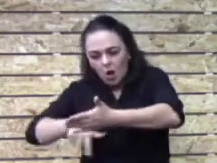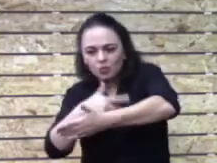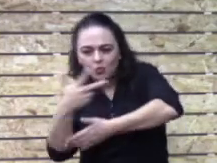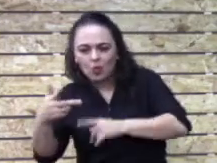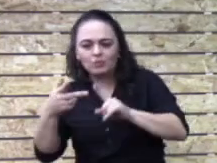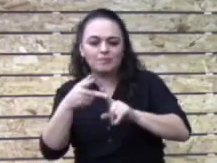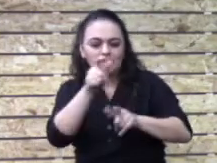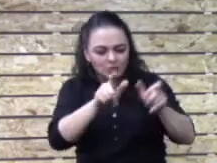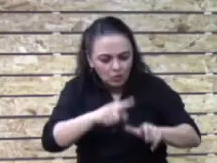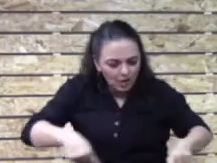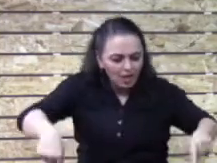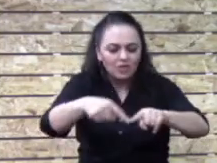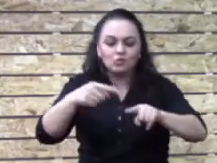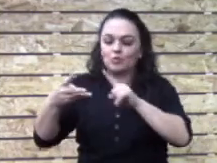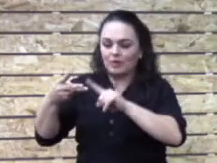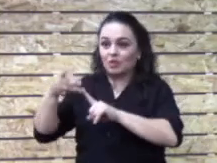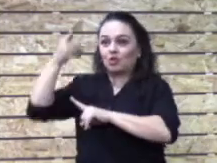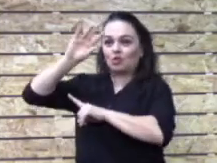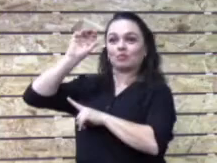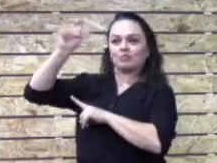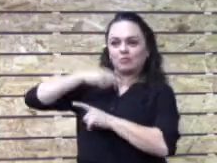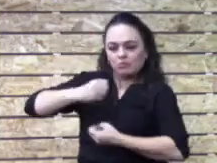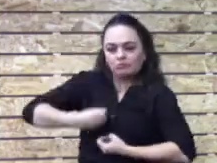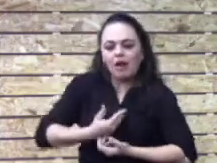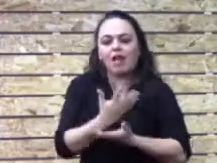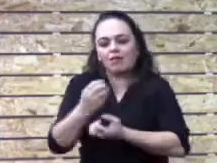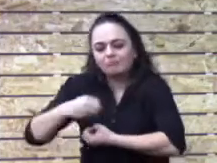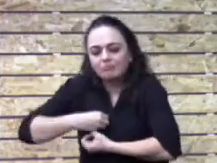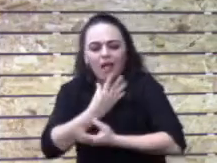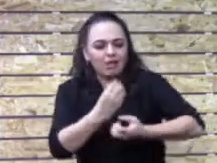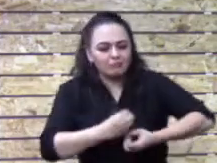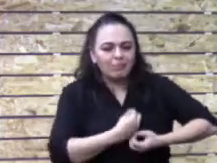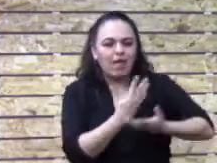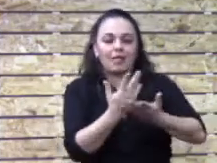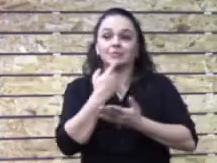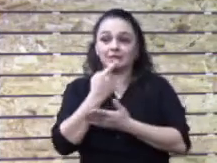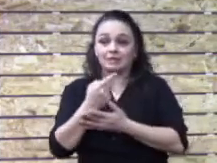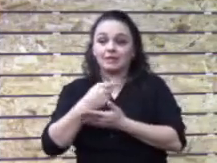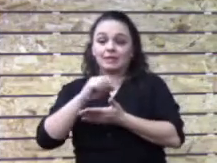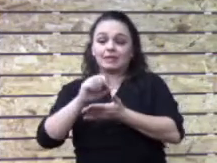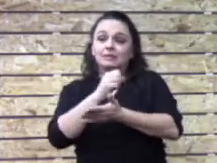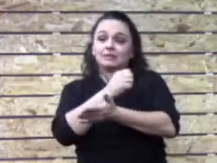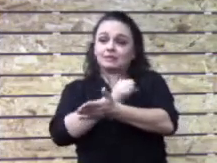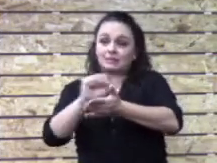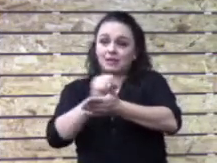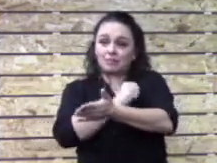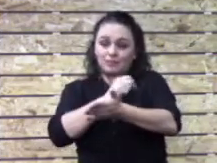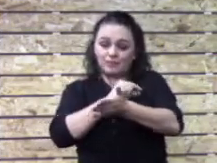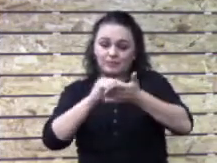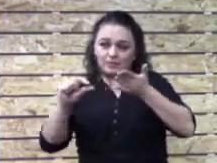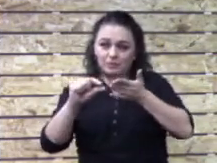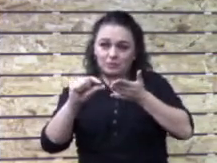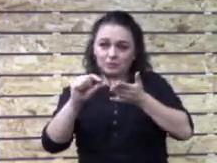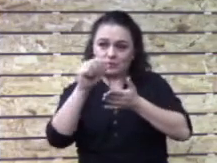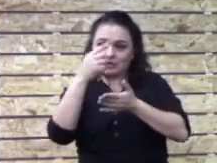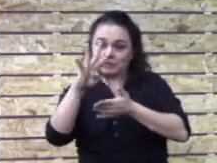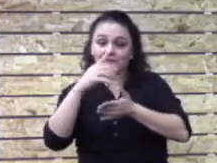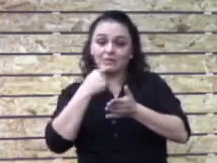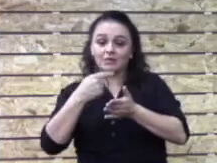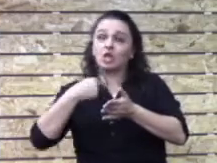los Salmos. Verso 14. Yo lo libraré, dice el Señor. ¿Por qué? ¿Por qué lo